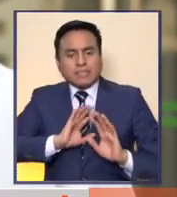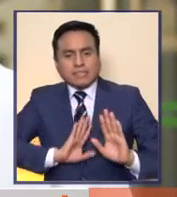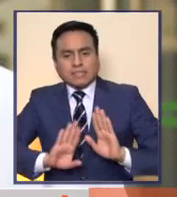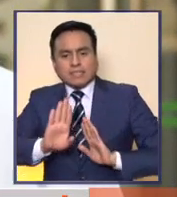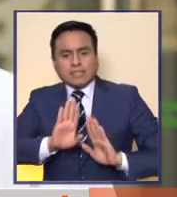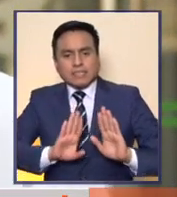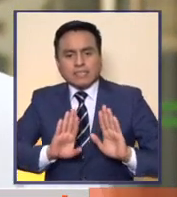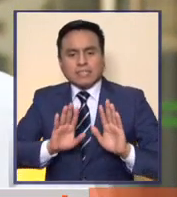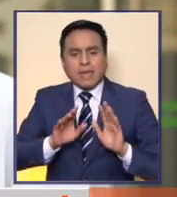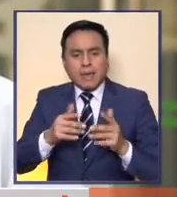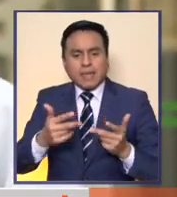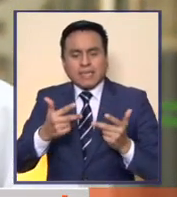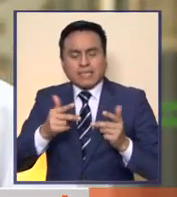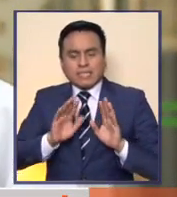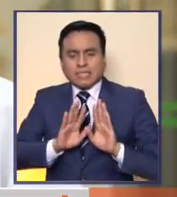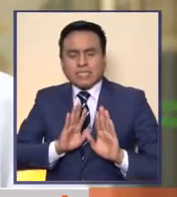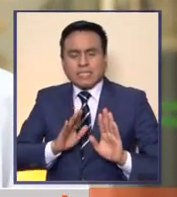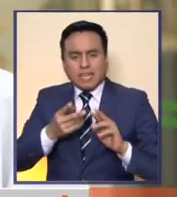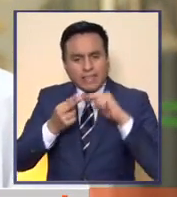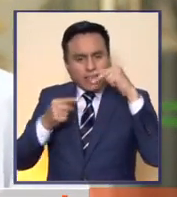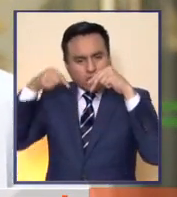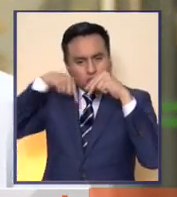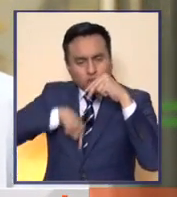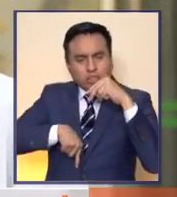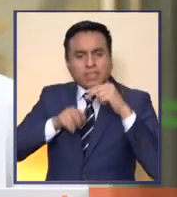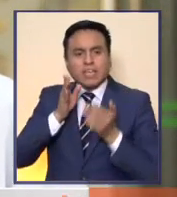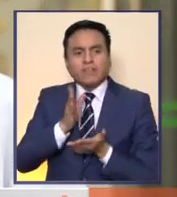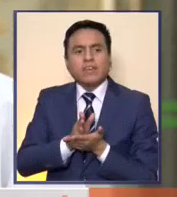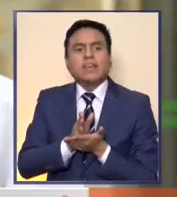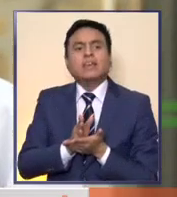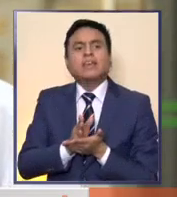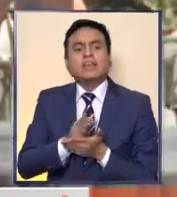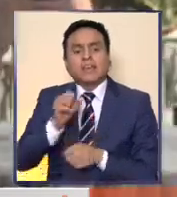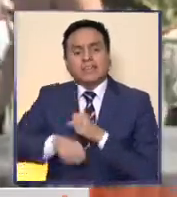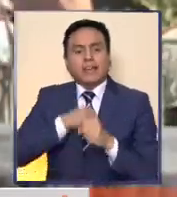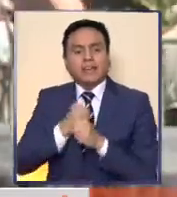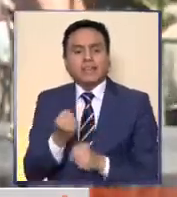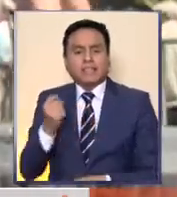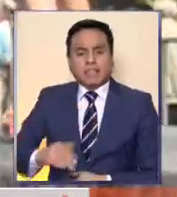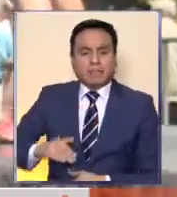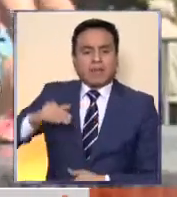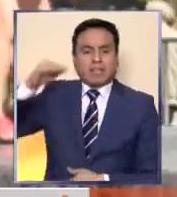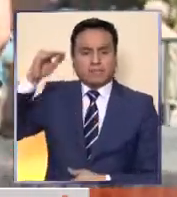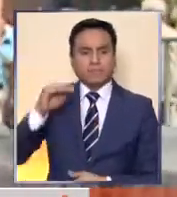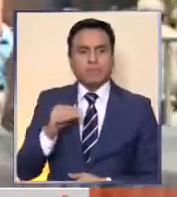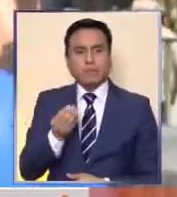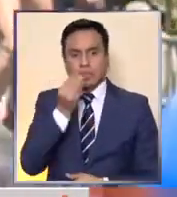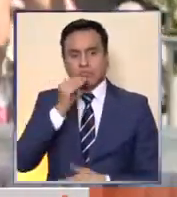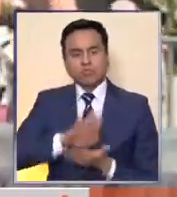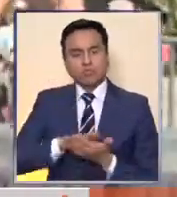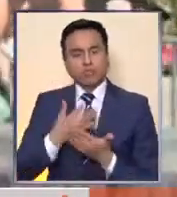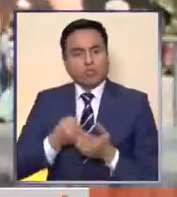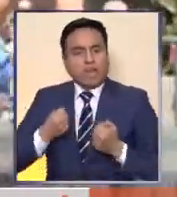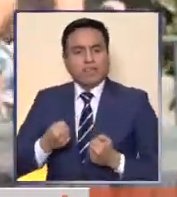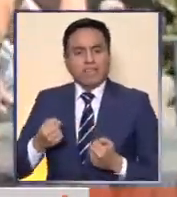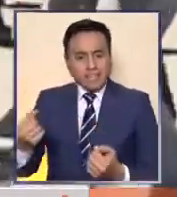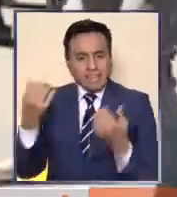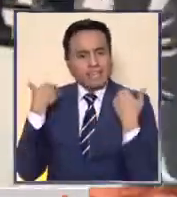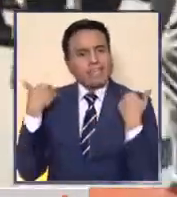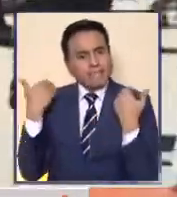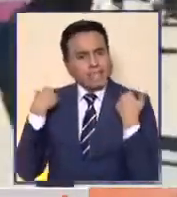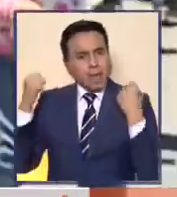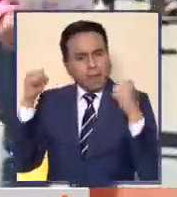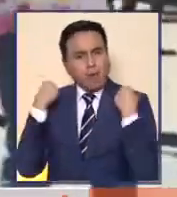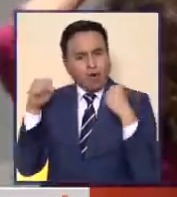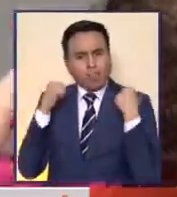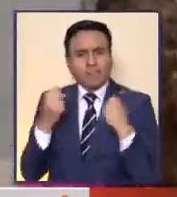expresión de esa tendencia desde la edad muy temprana. Una alimentación saludable y hacer deporte siempre como un